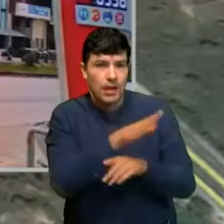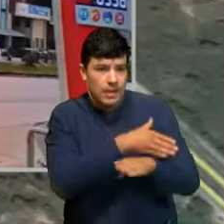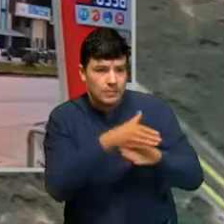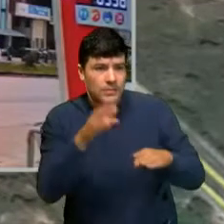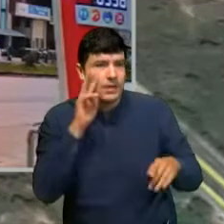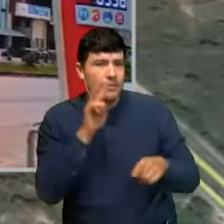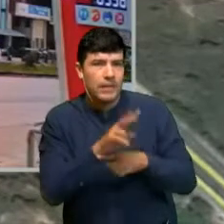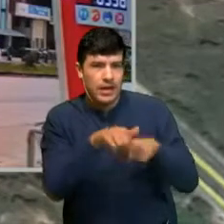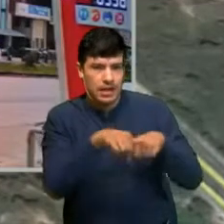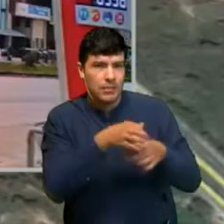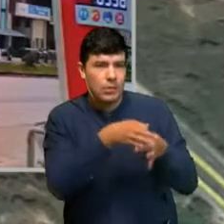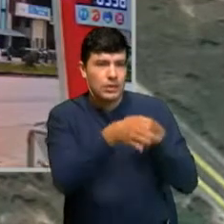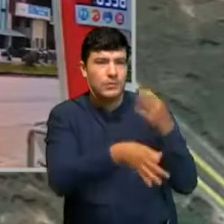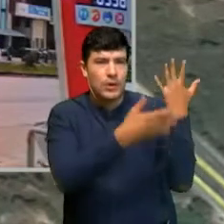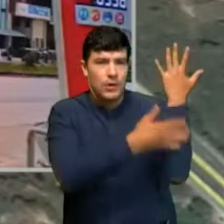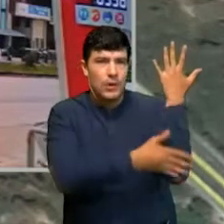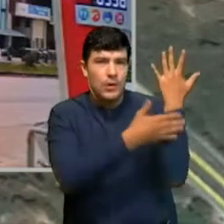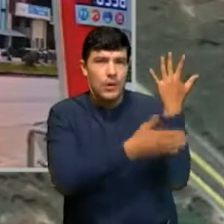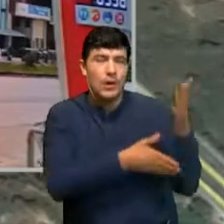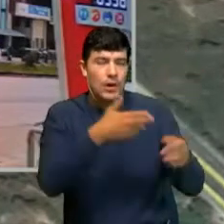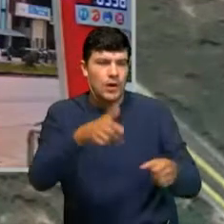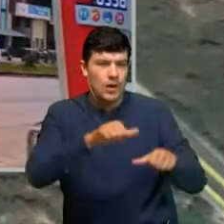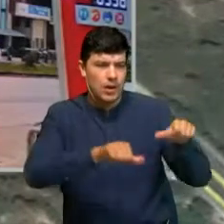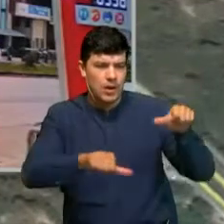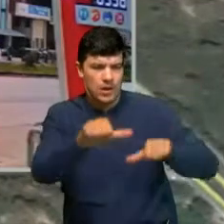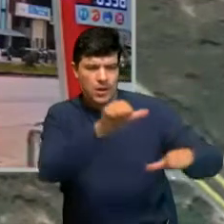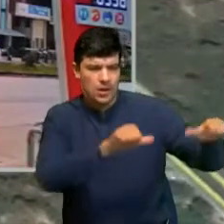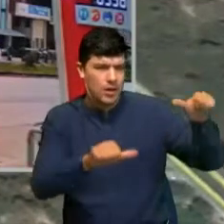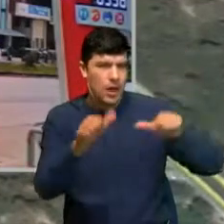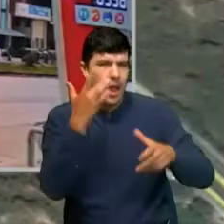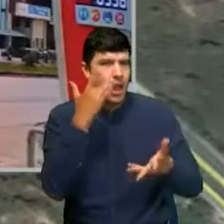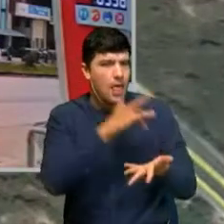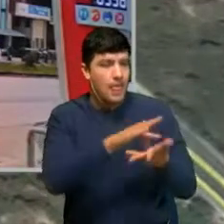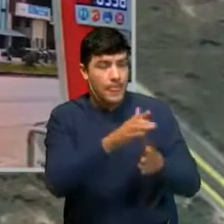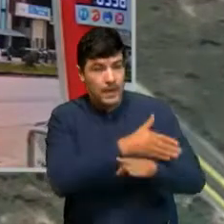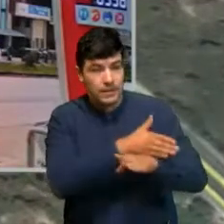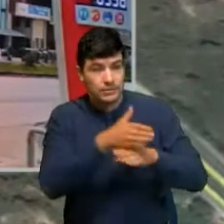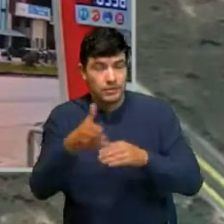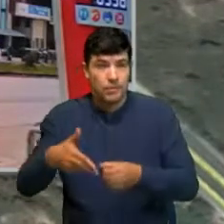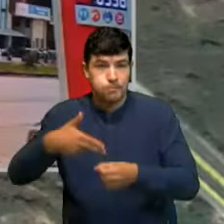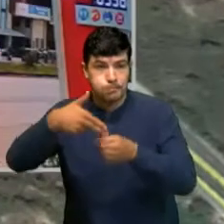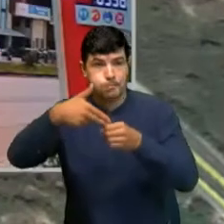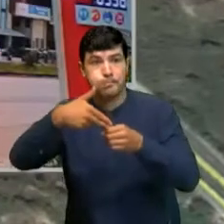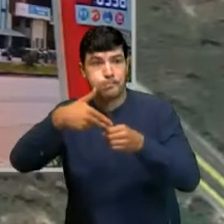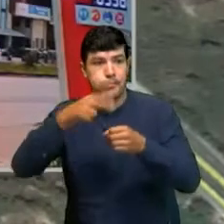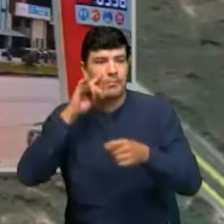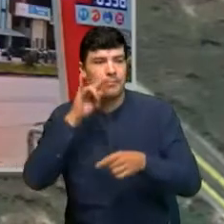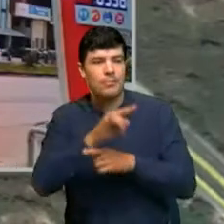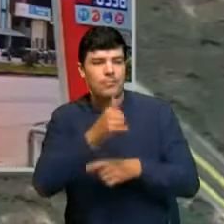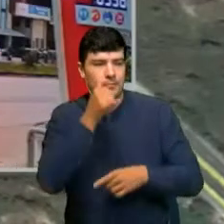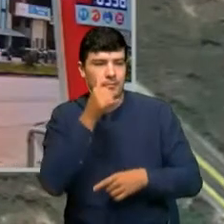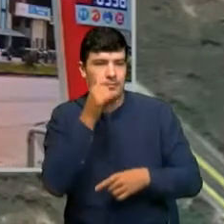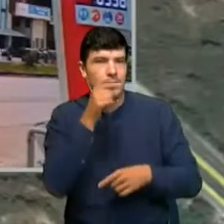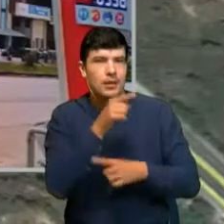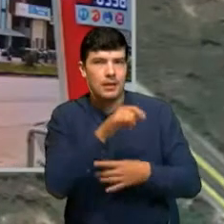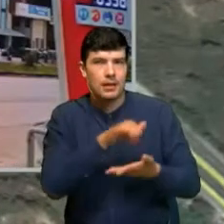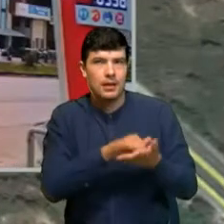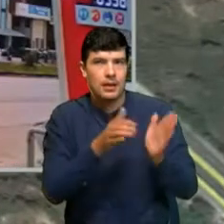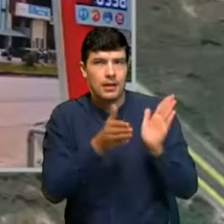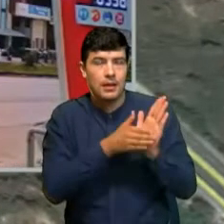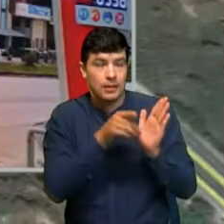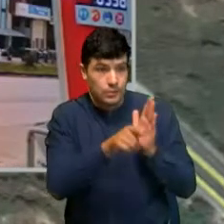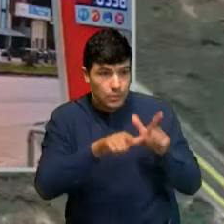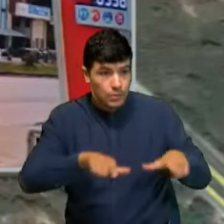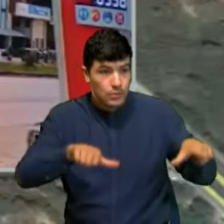en el casco urbano de Lebrija, primero en un lavadero y luego cuando era abastecido de combustible. Allí mismo,